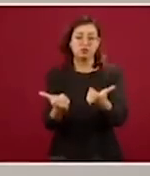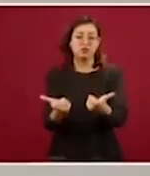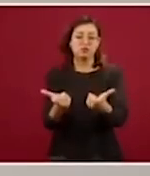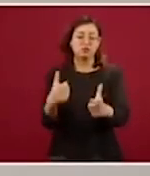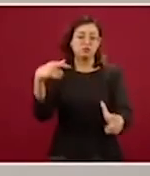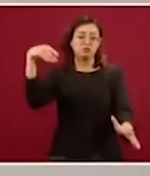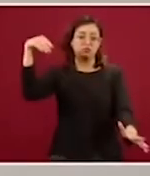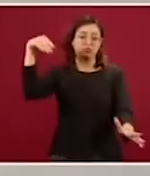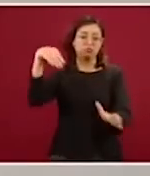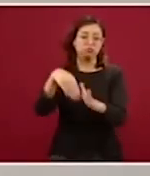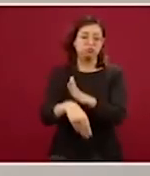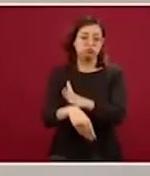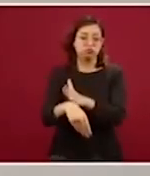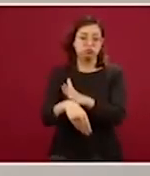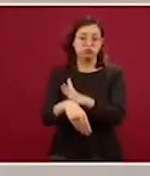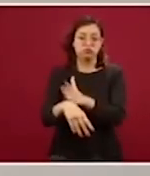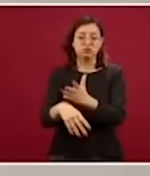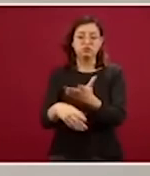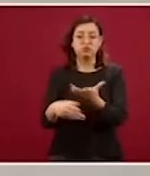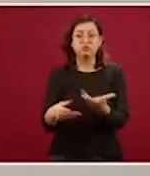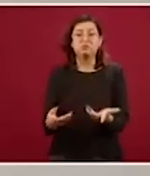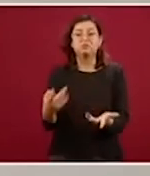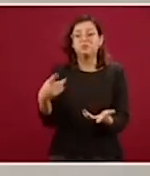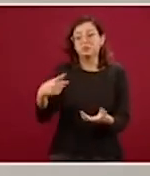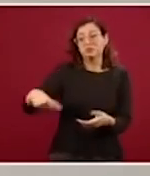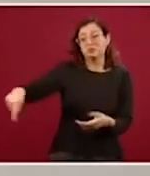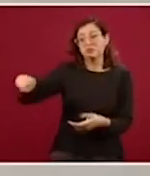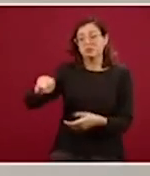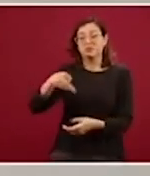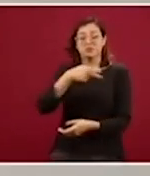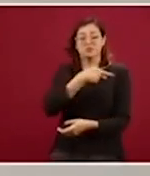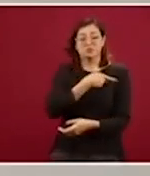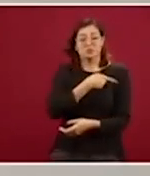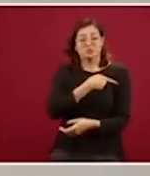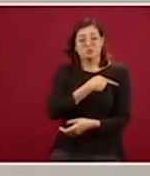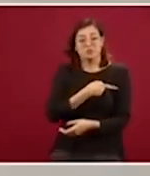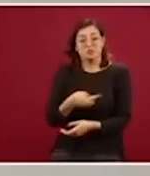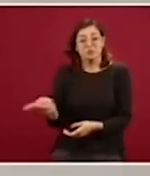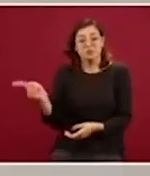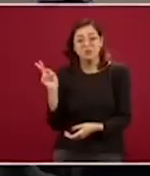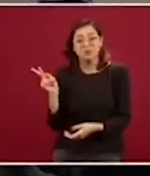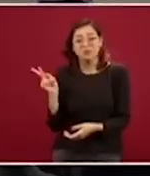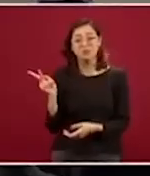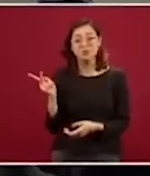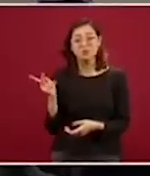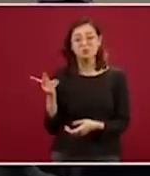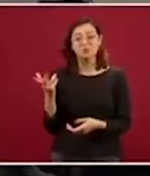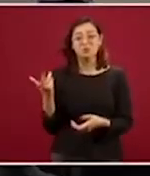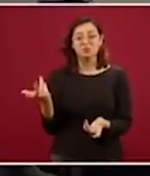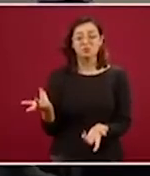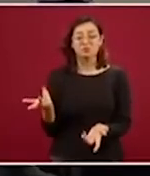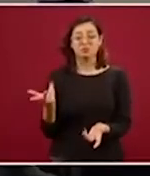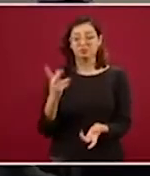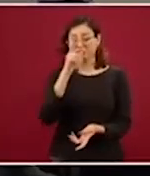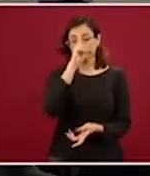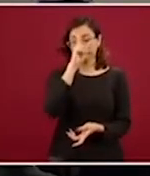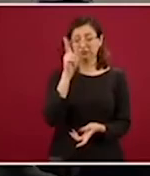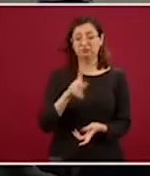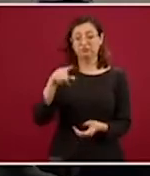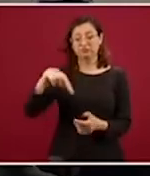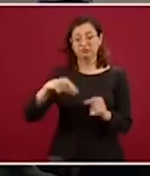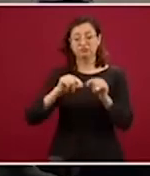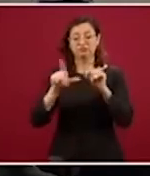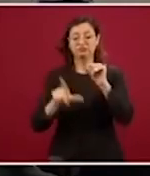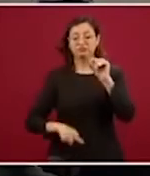los más de los que están menos favorecidos económicamente hablando. Y en México sabemos bien que